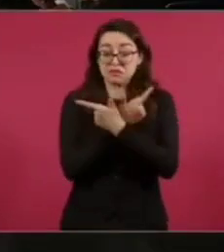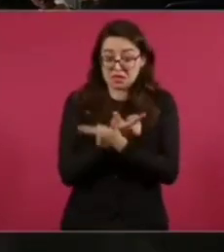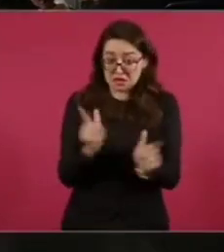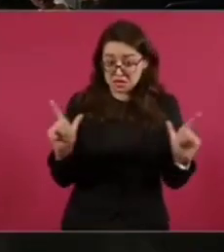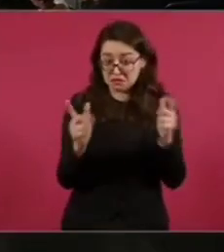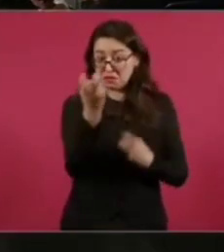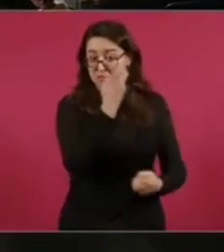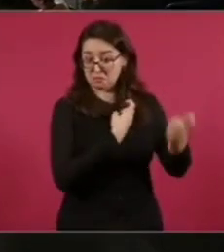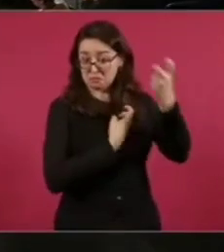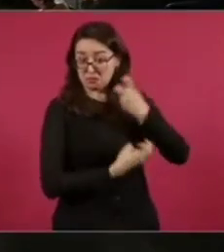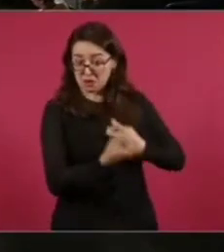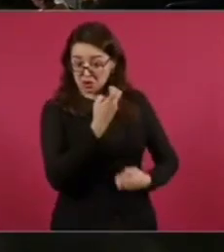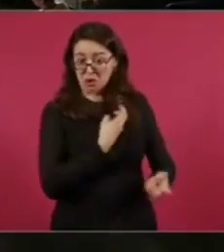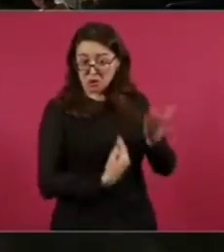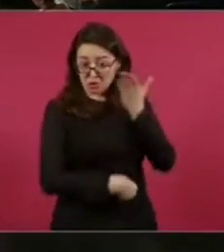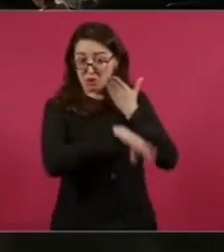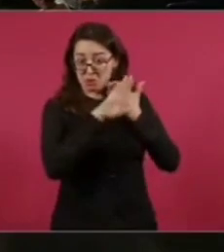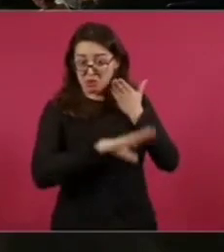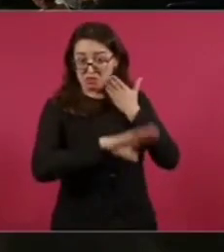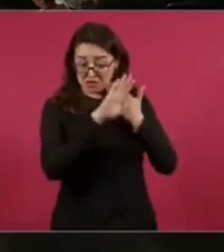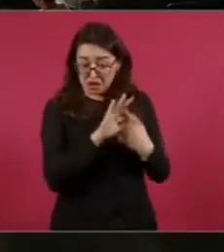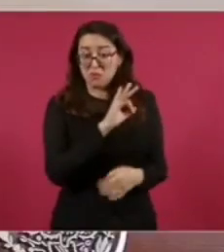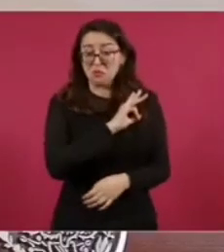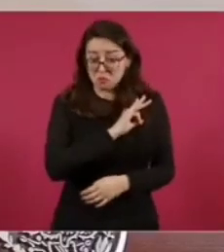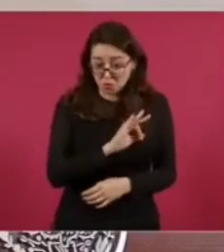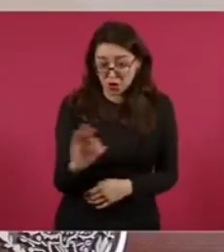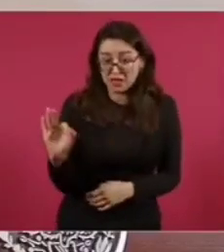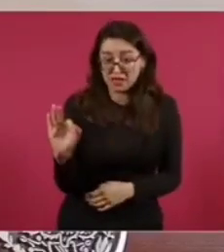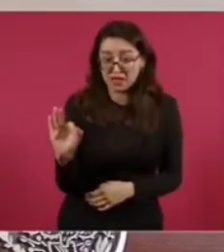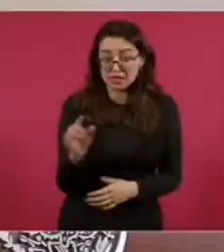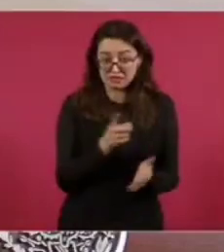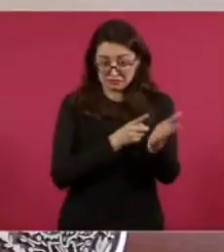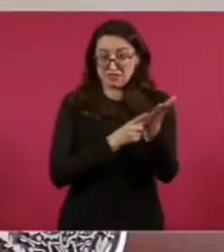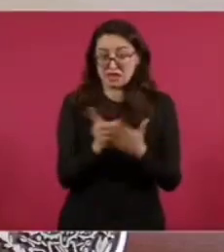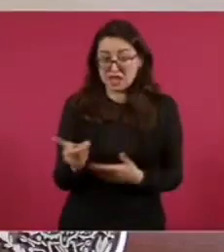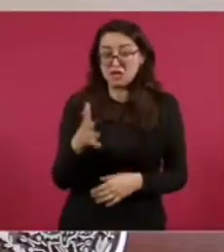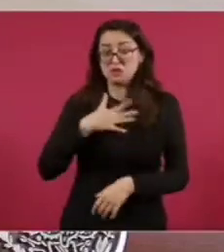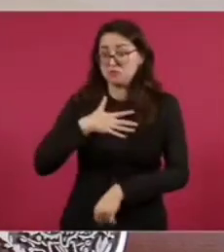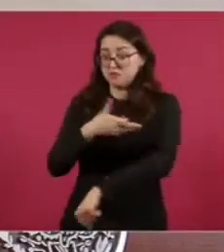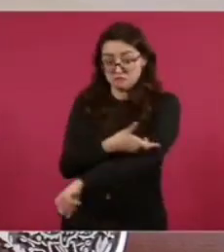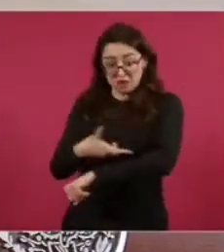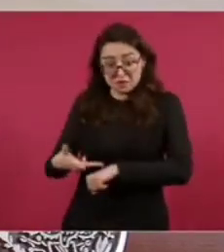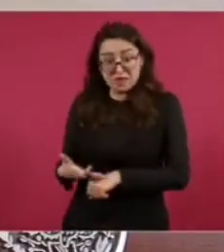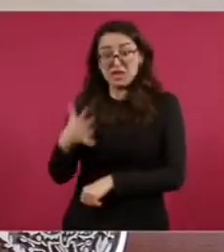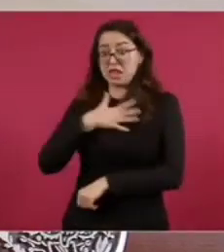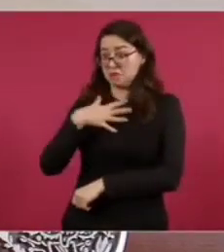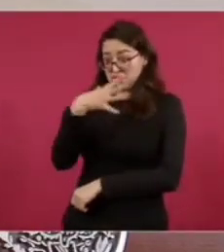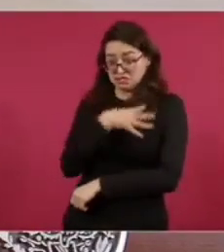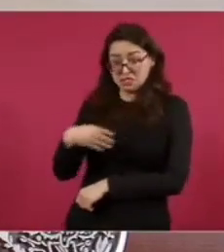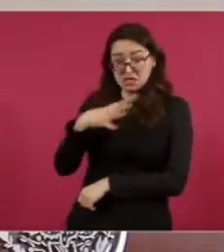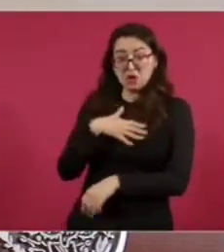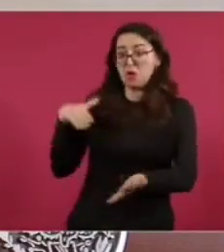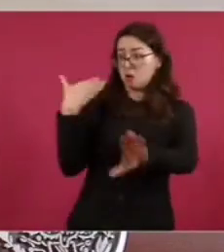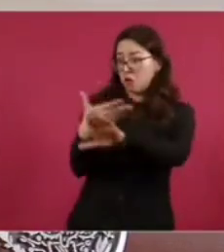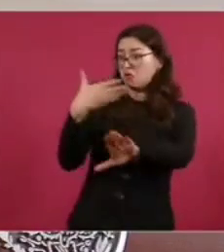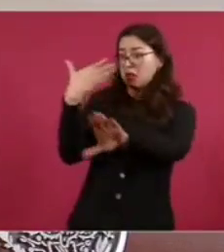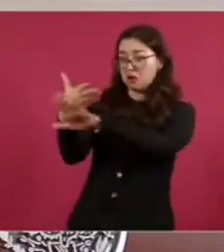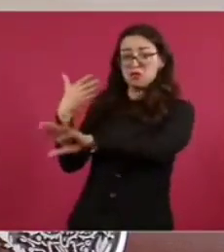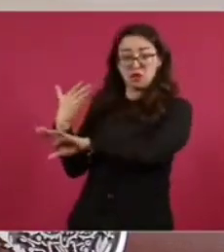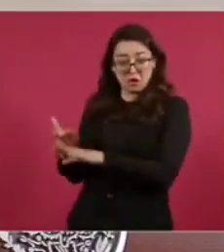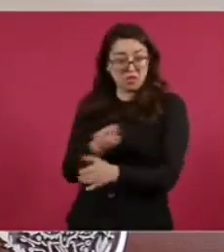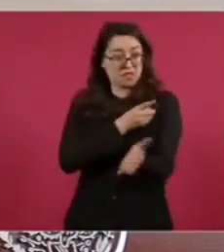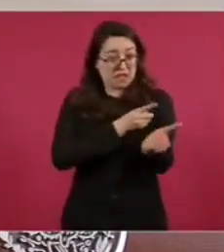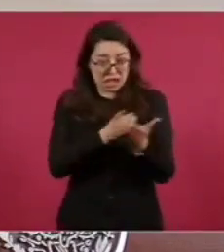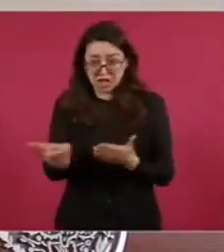Él tiene algo derecho. Privado. Ella tiene derecho a calumniarme, a mí, a mi familia, a mis hijos. Pero además, sin